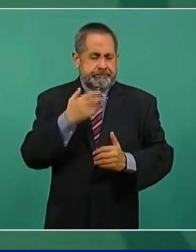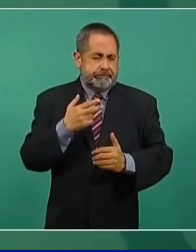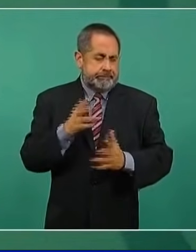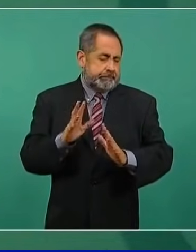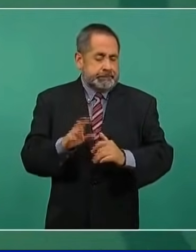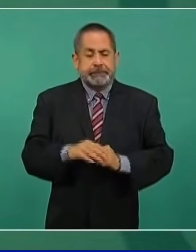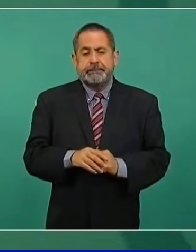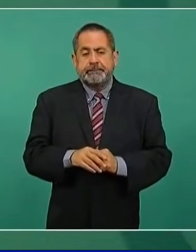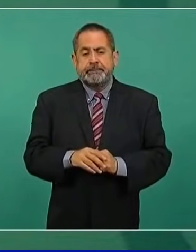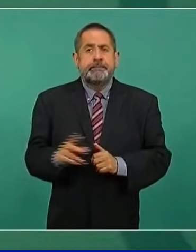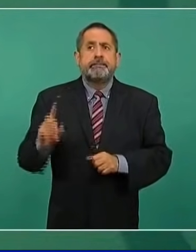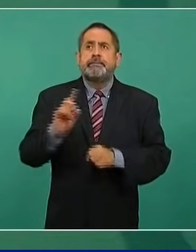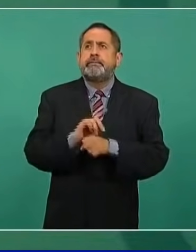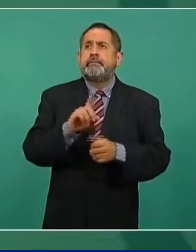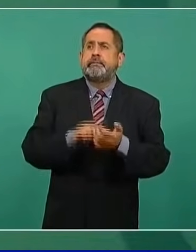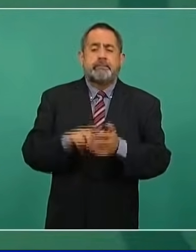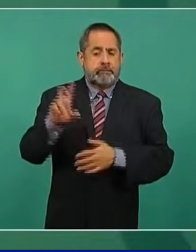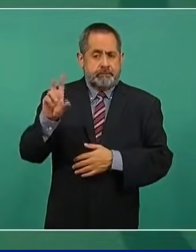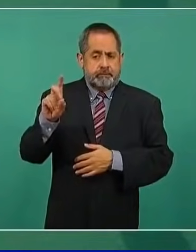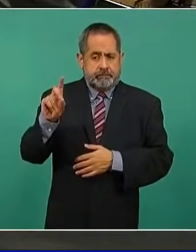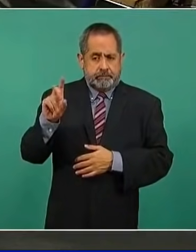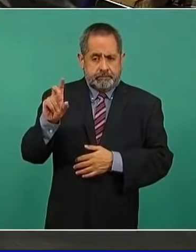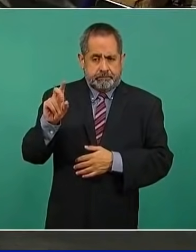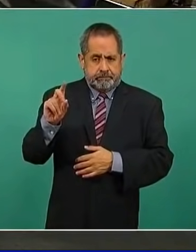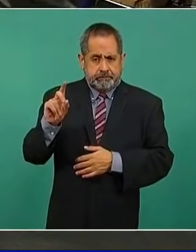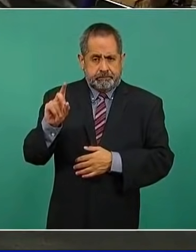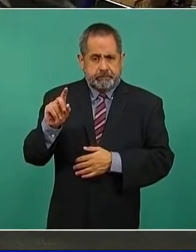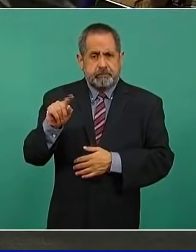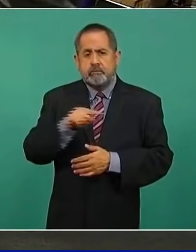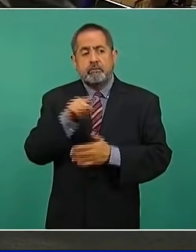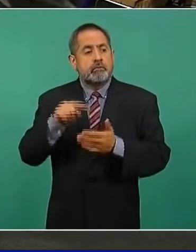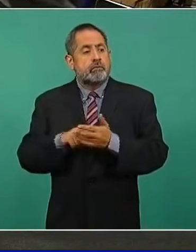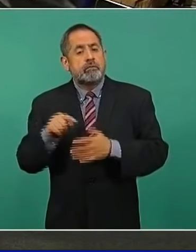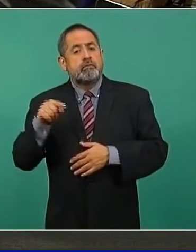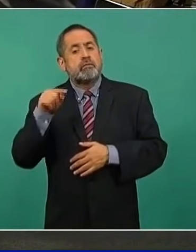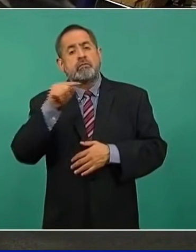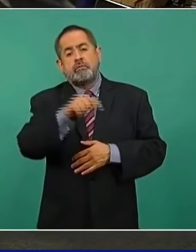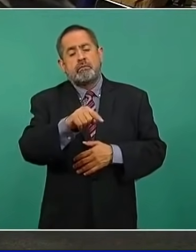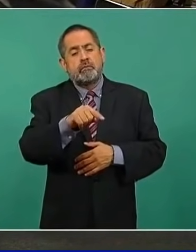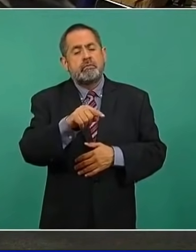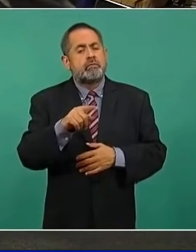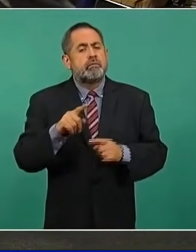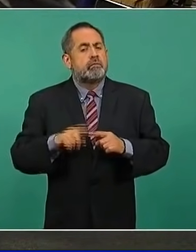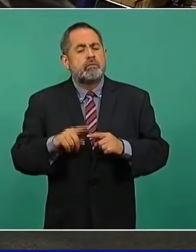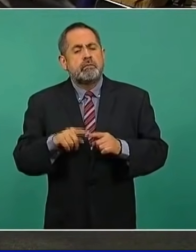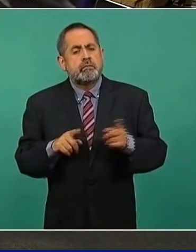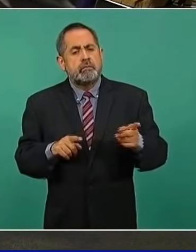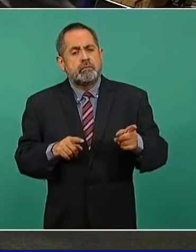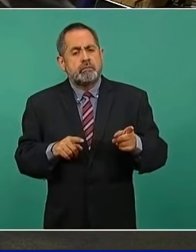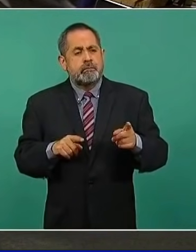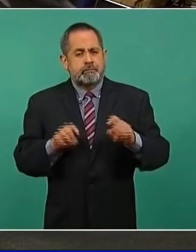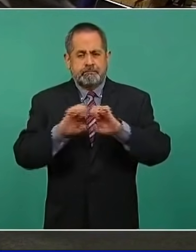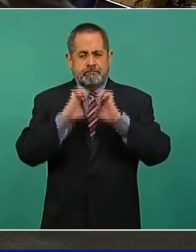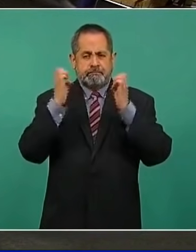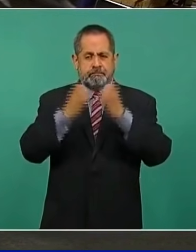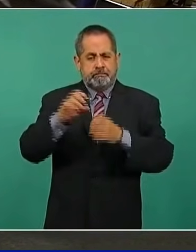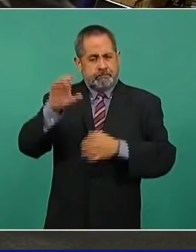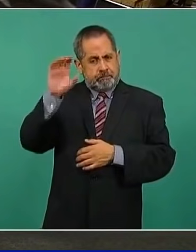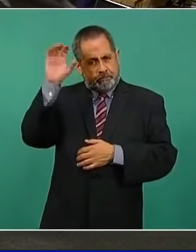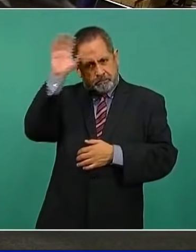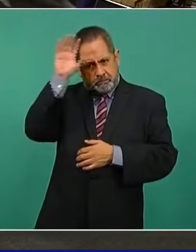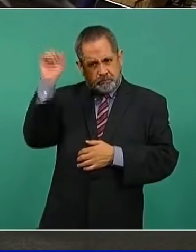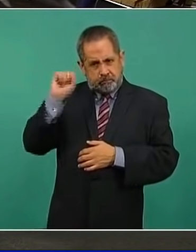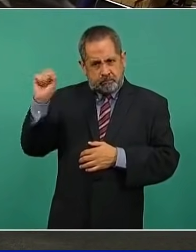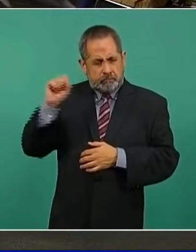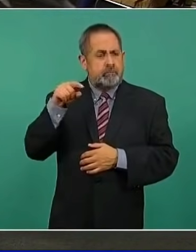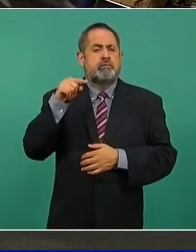Y el 30 vamos a estar en el estado de Morelos,